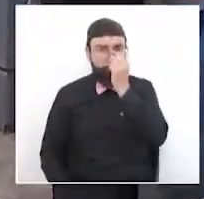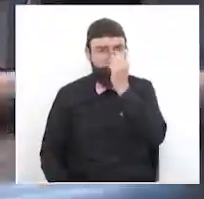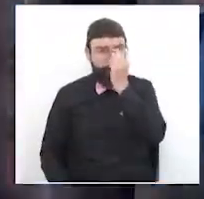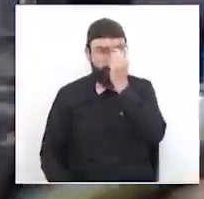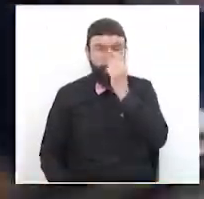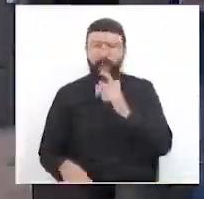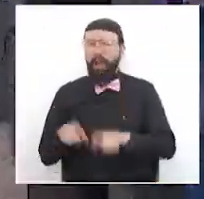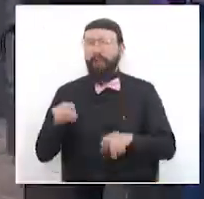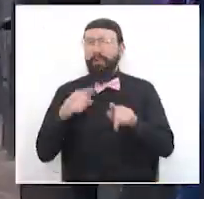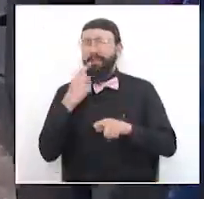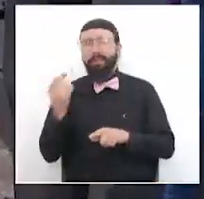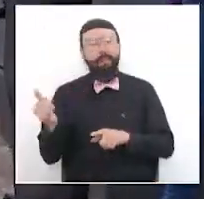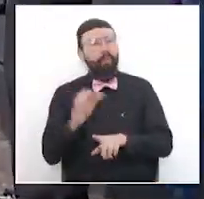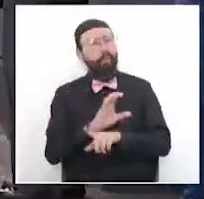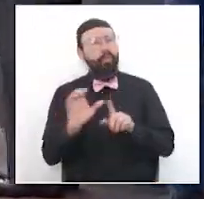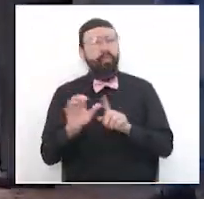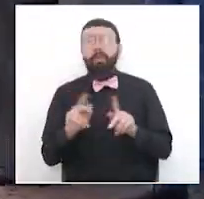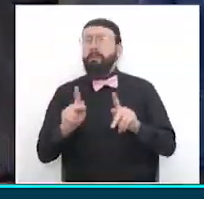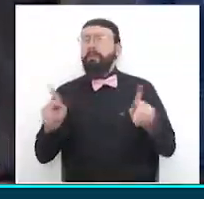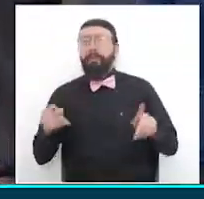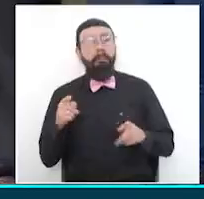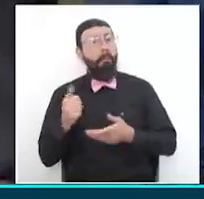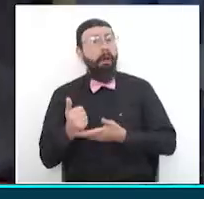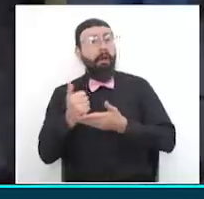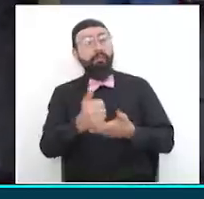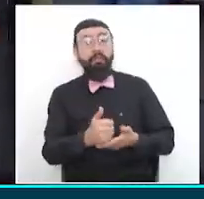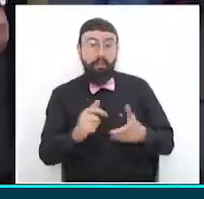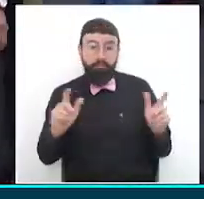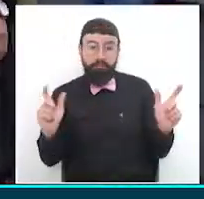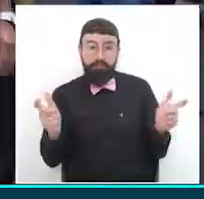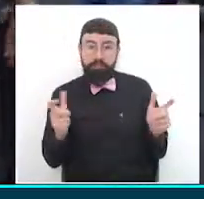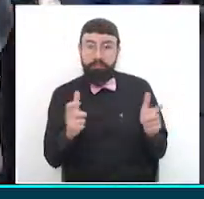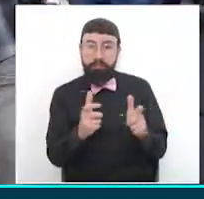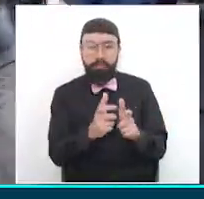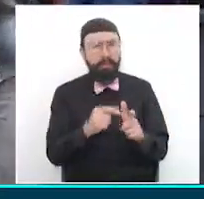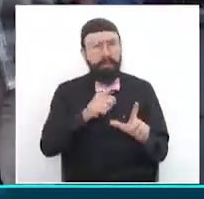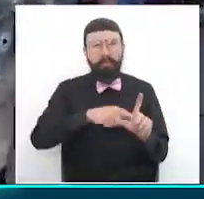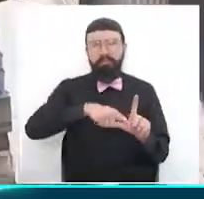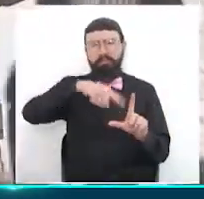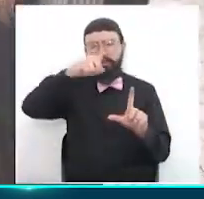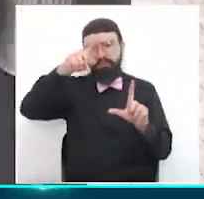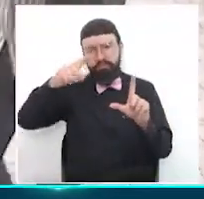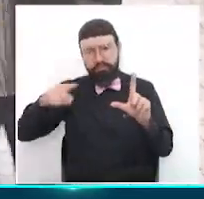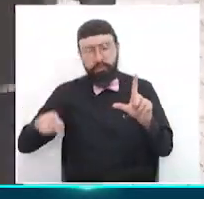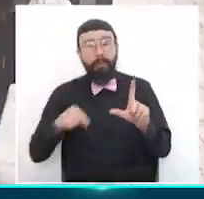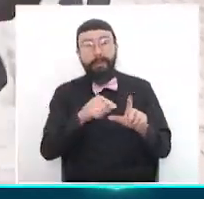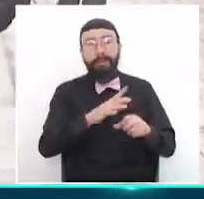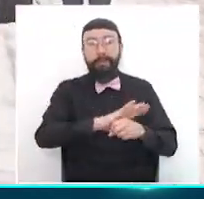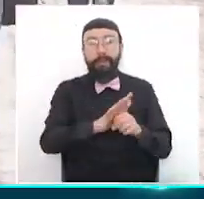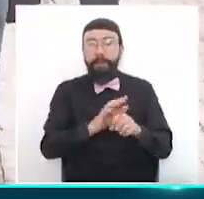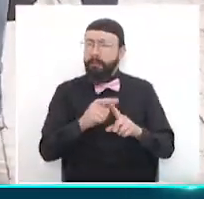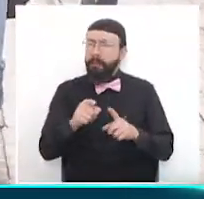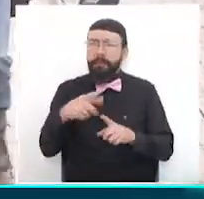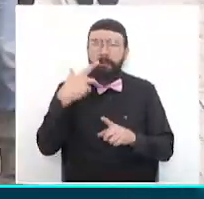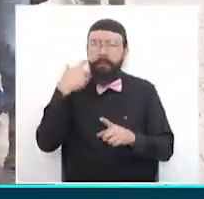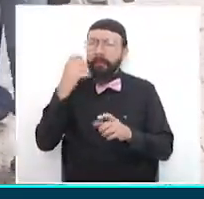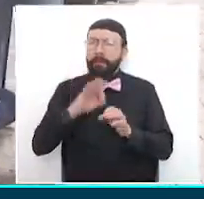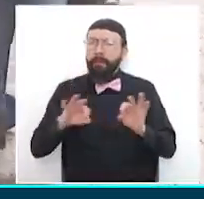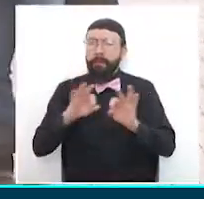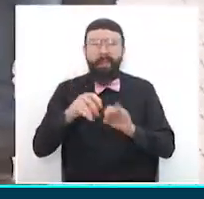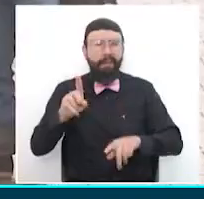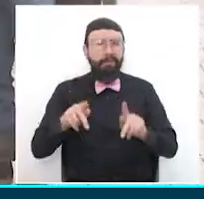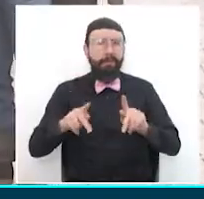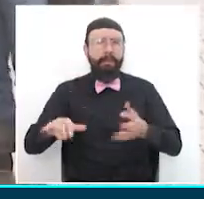Dicen que la cultura ciudadana de alguna forma ayuda a aplanar la peligrosa curva de propagación del COVID-19. Uno de los principales actos de indisciplina